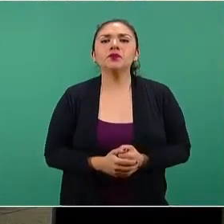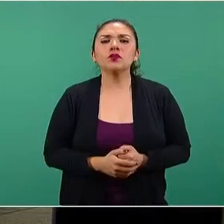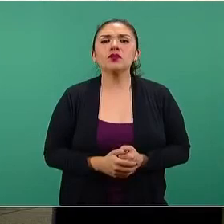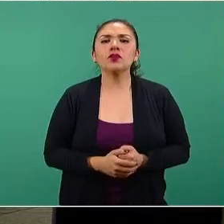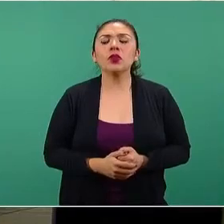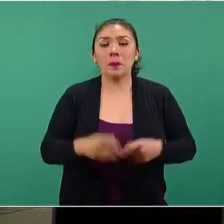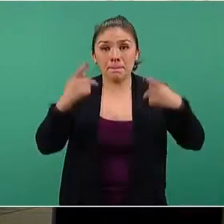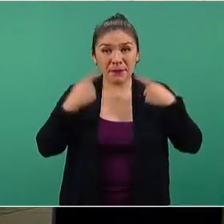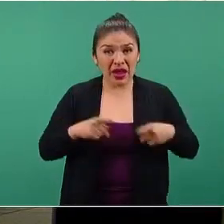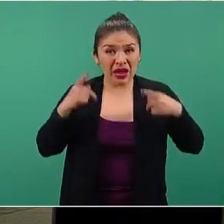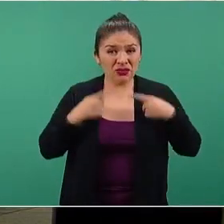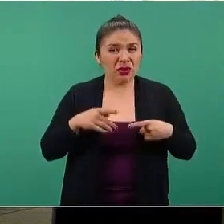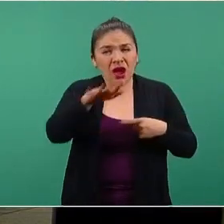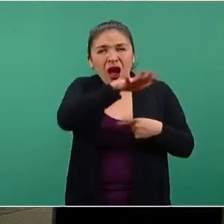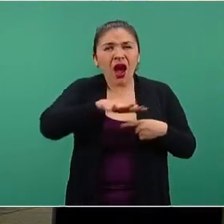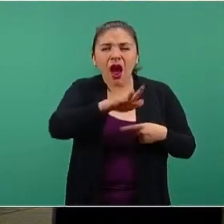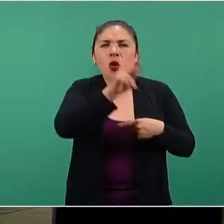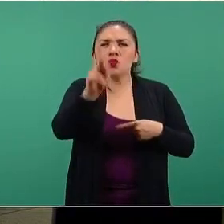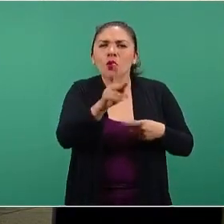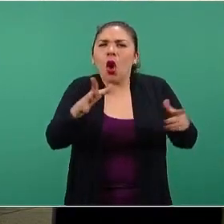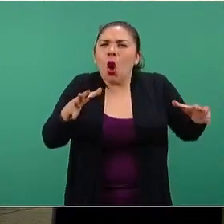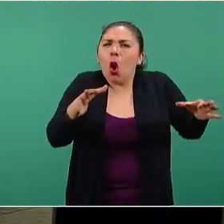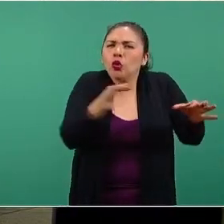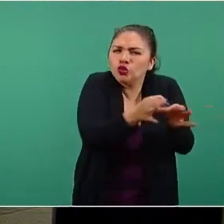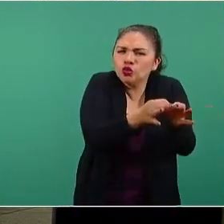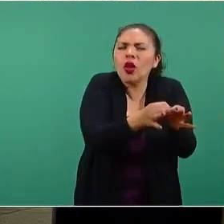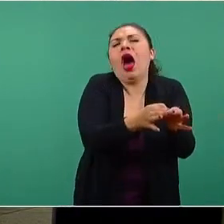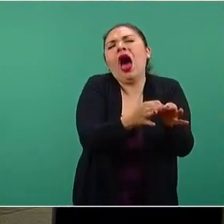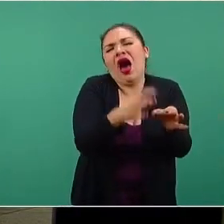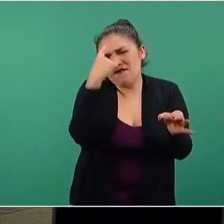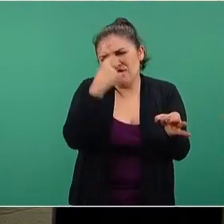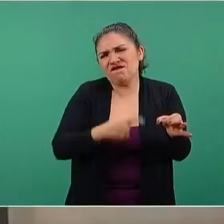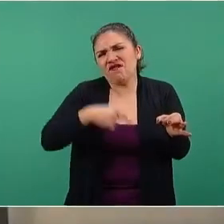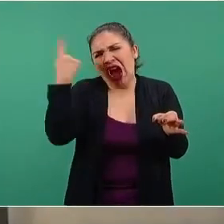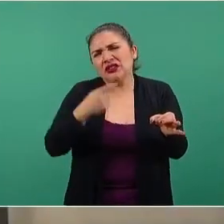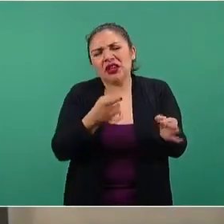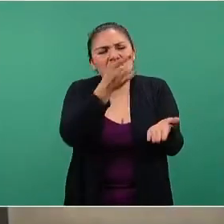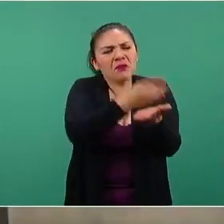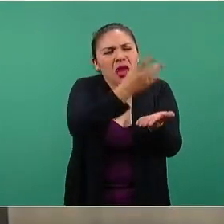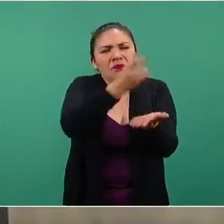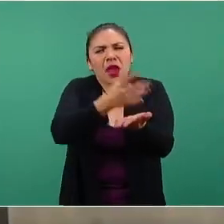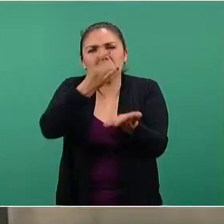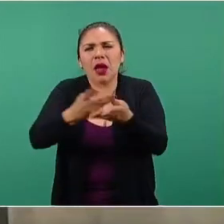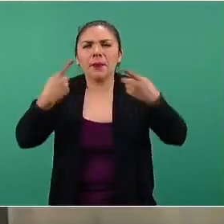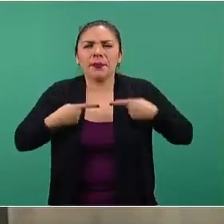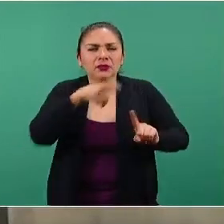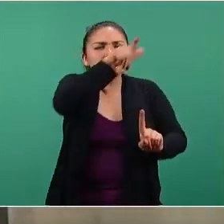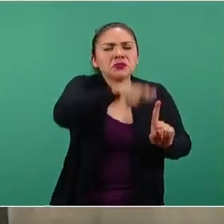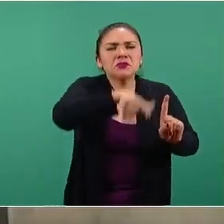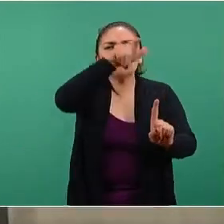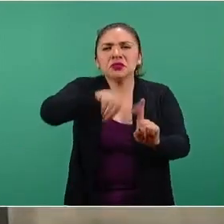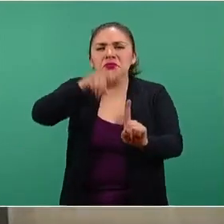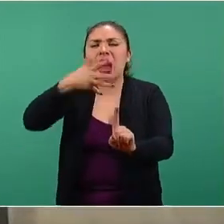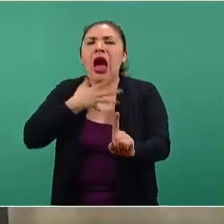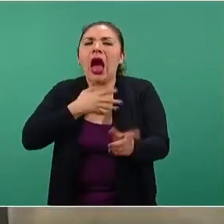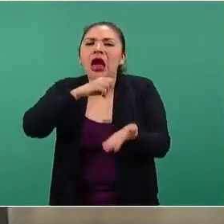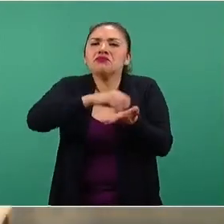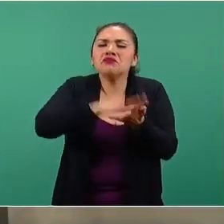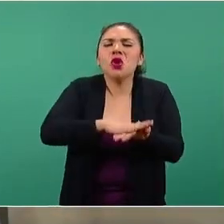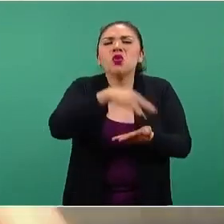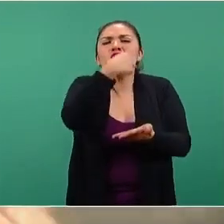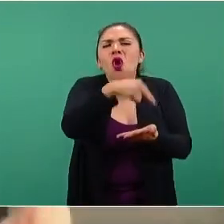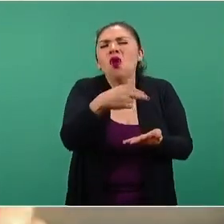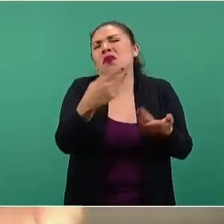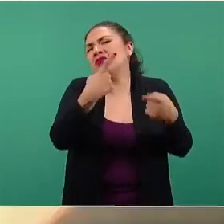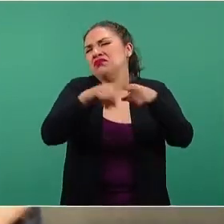trata de poblaciones muy pequeñas, es muy fácil, muy fácil reconocer a las personas con que queden algunos datos que